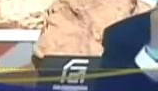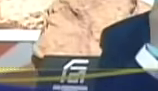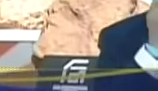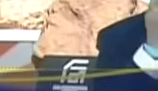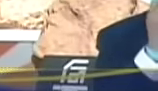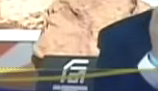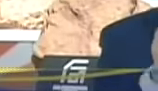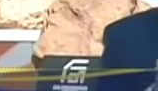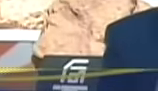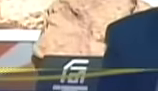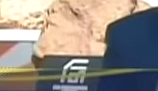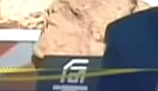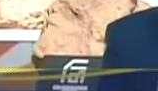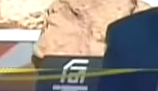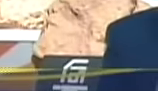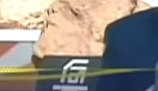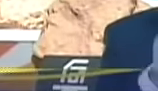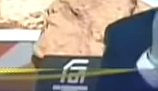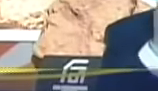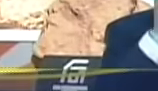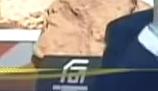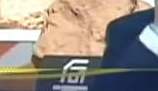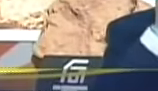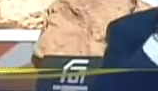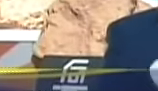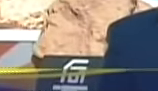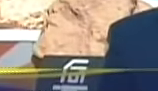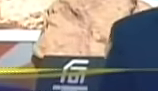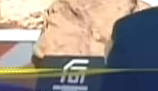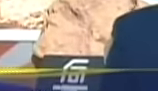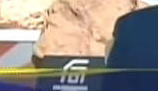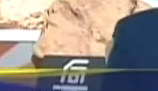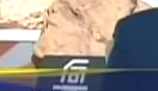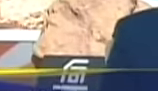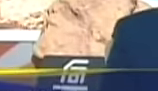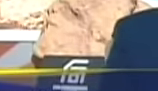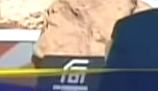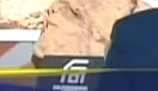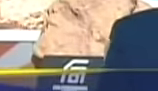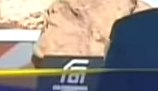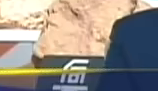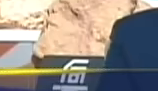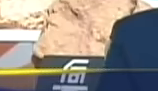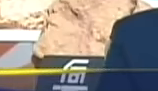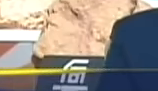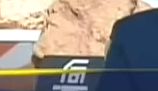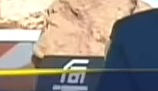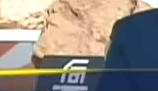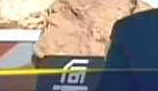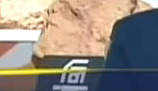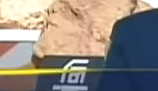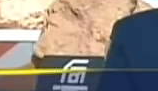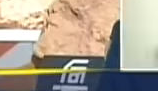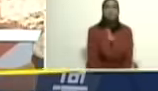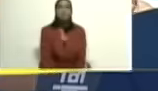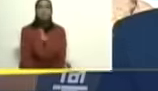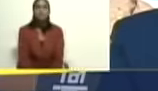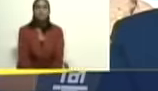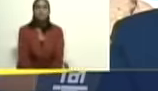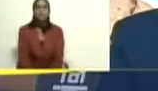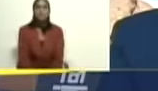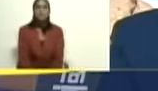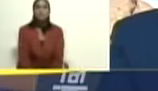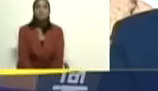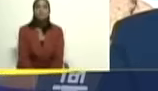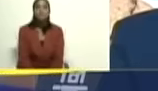la psicología del conformismo, del minimalismo, del cual hemos hablado muchas veces, la psicología del